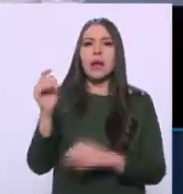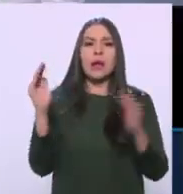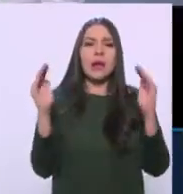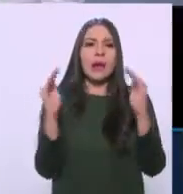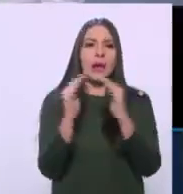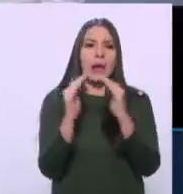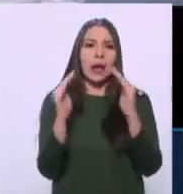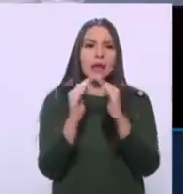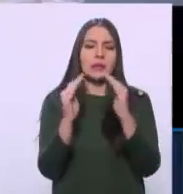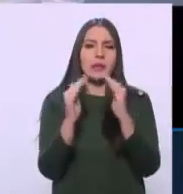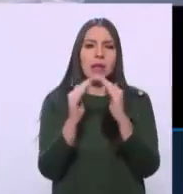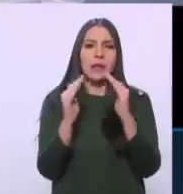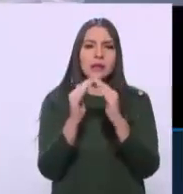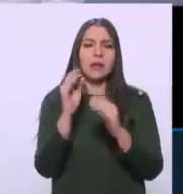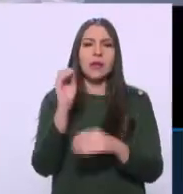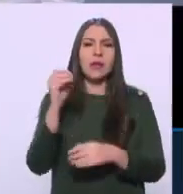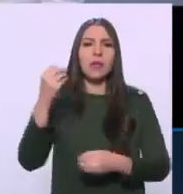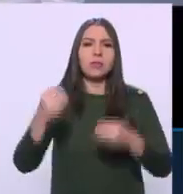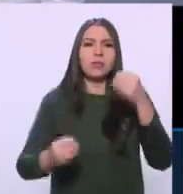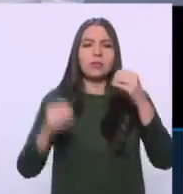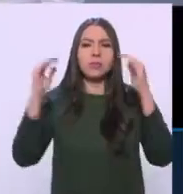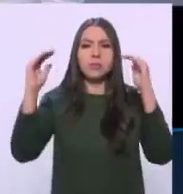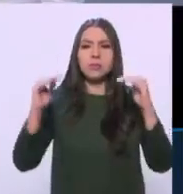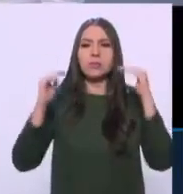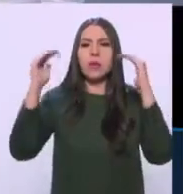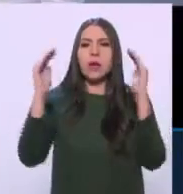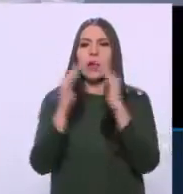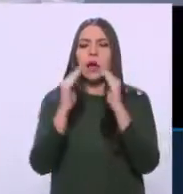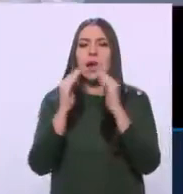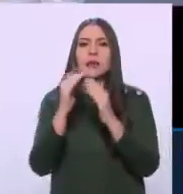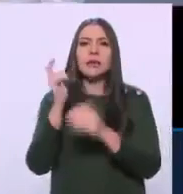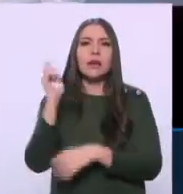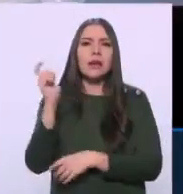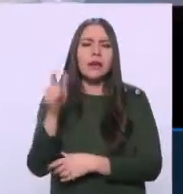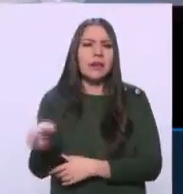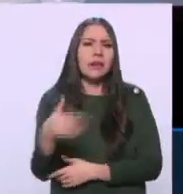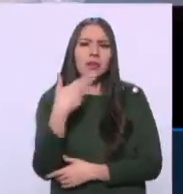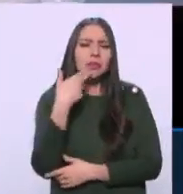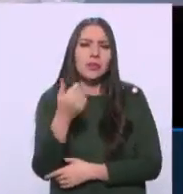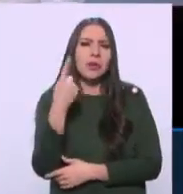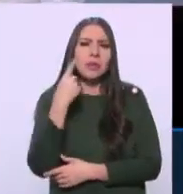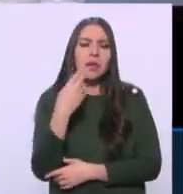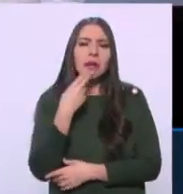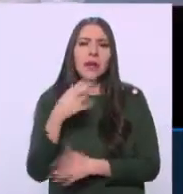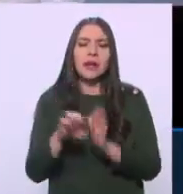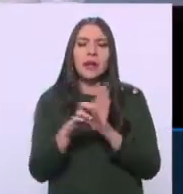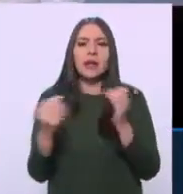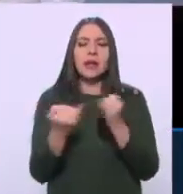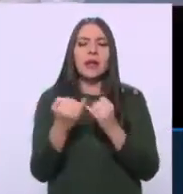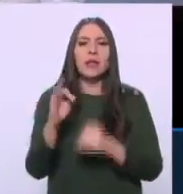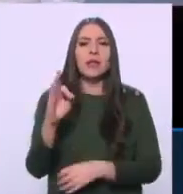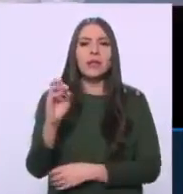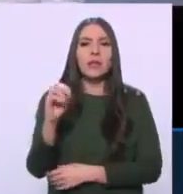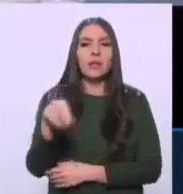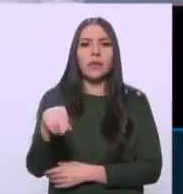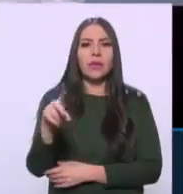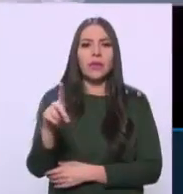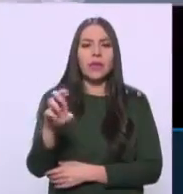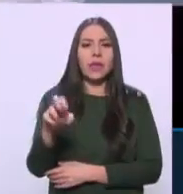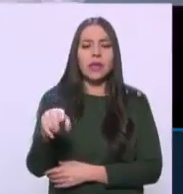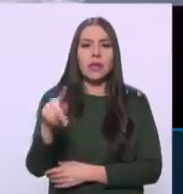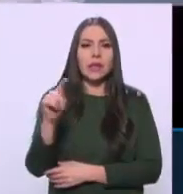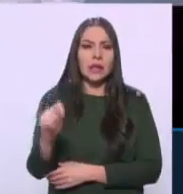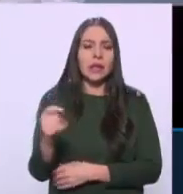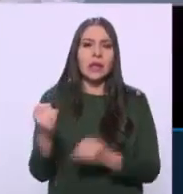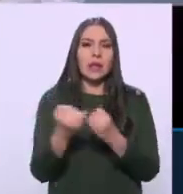de las casas de magistrados y ministros, que no nos parecía de tanta utilidad, como es el caso del Fonden, que es un fideicomiso de estabilidad